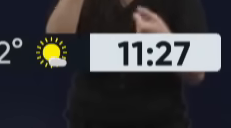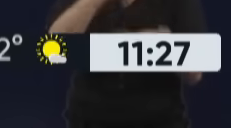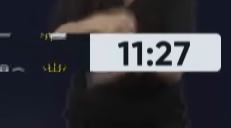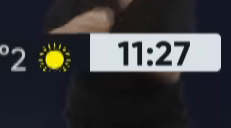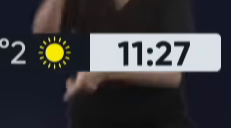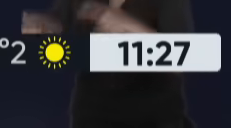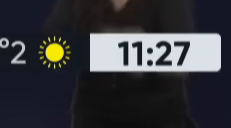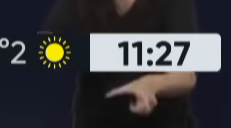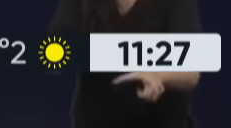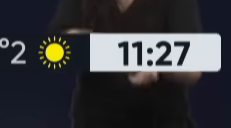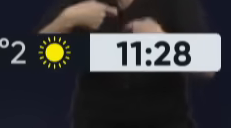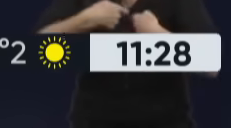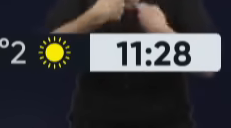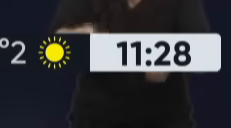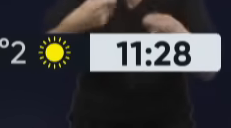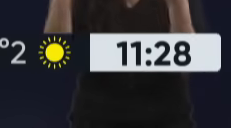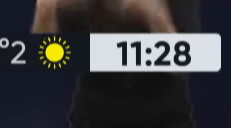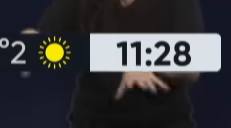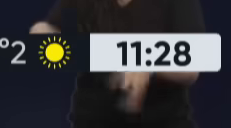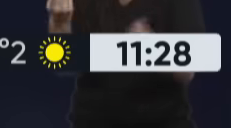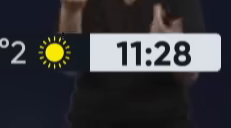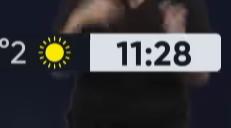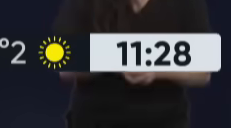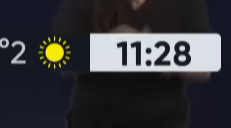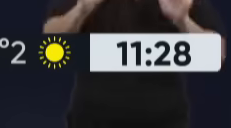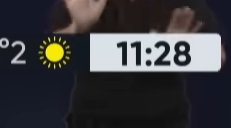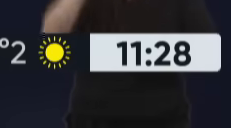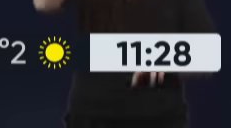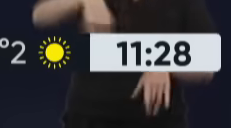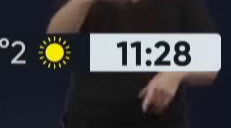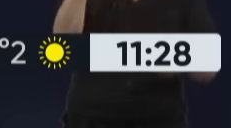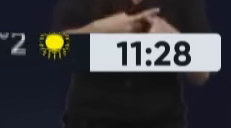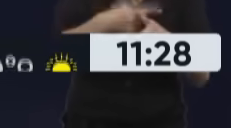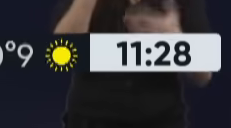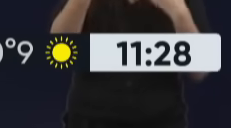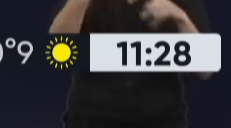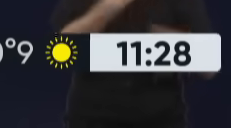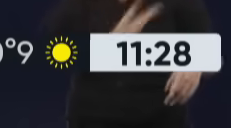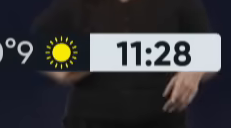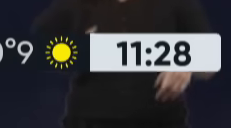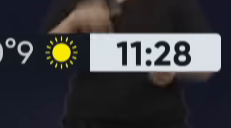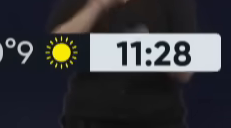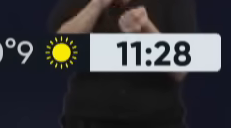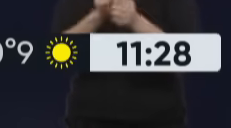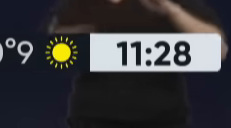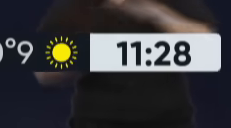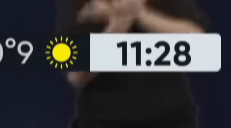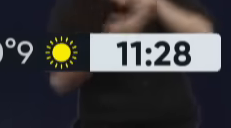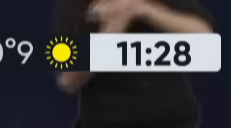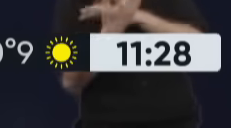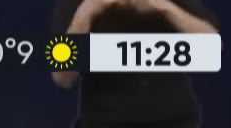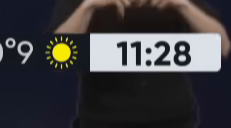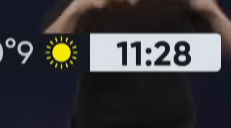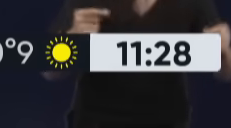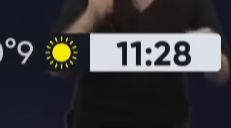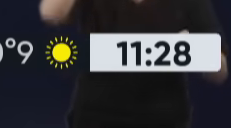Todo financiado, como saben bien ustedes, con emisión monetaria que nos trajo el periodo inflacionario o uno de los